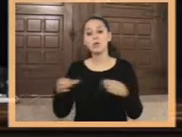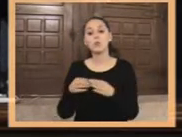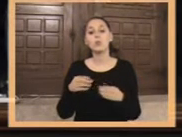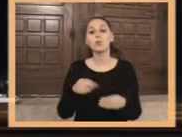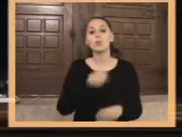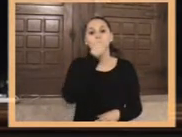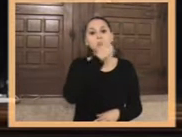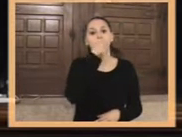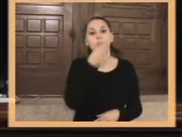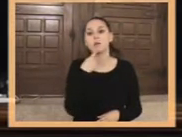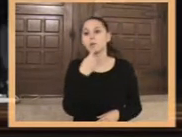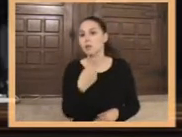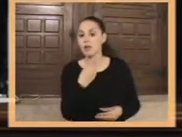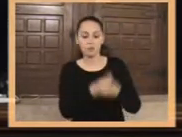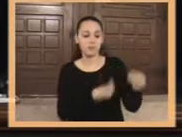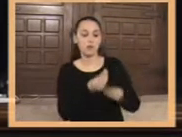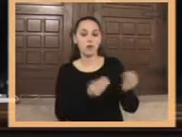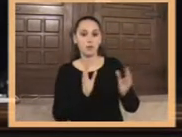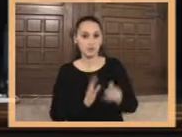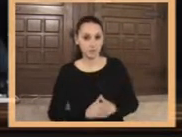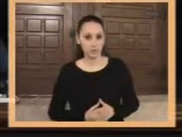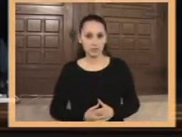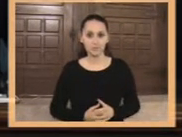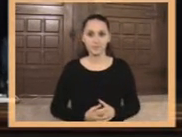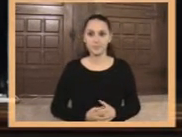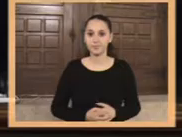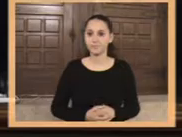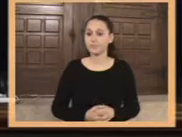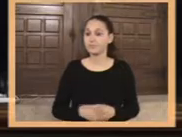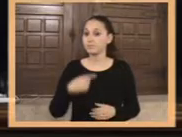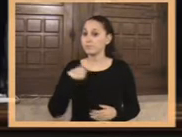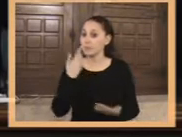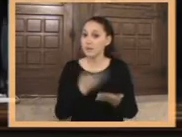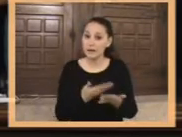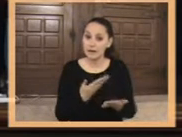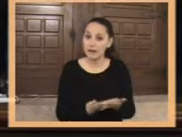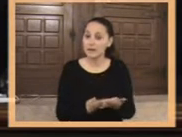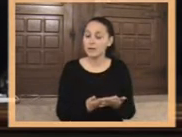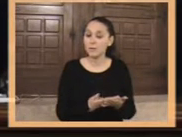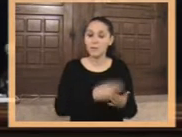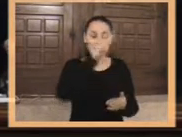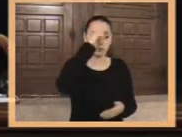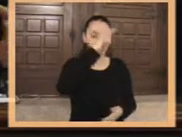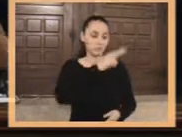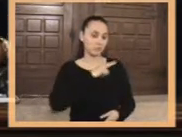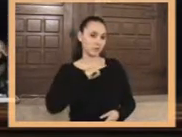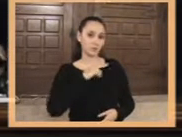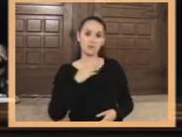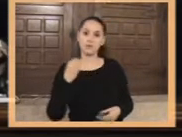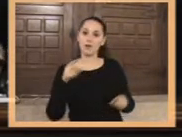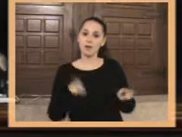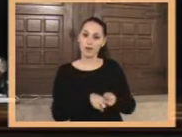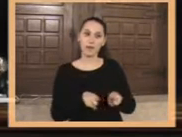Socialista, porque cada uno en su casa ya, y a usted igual. Entonces yo le pido, por favor, que conmigo sea exactamente igual de respetuoso,